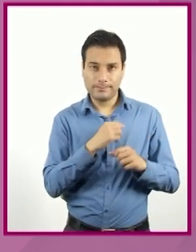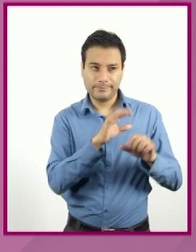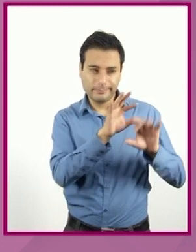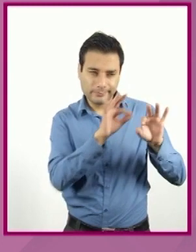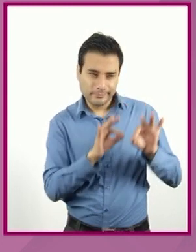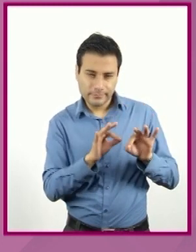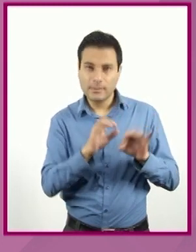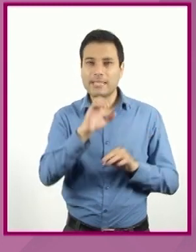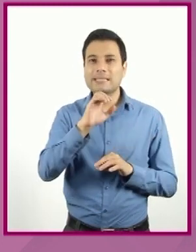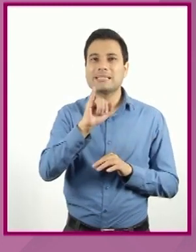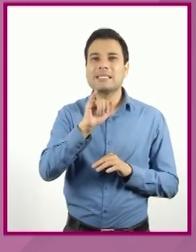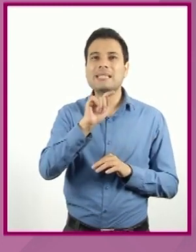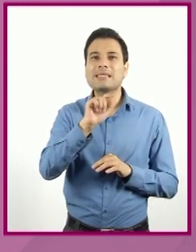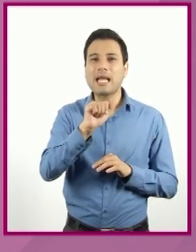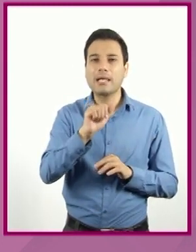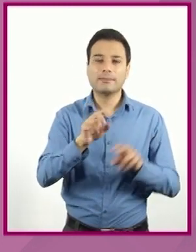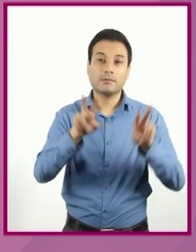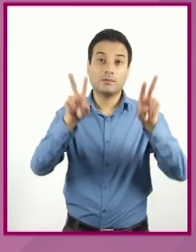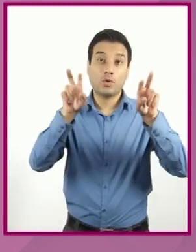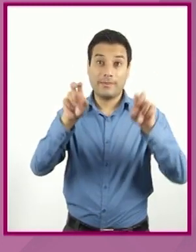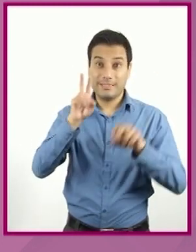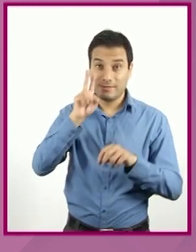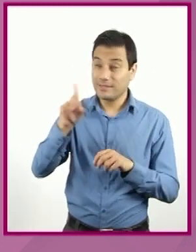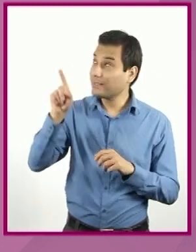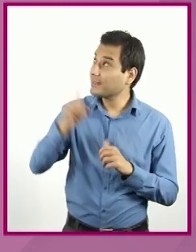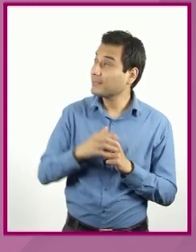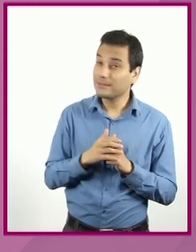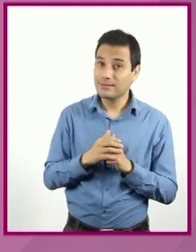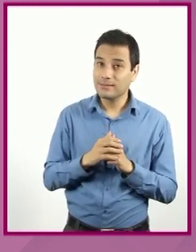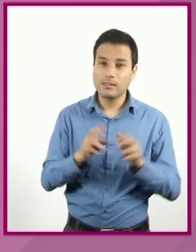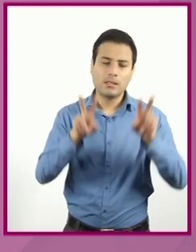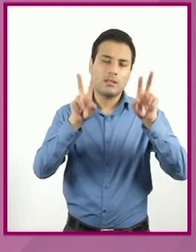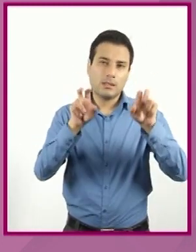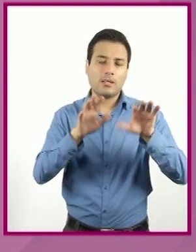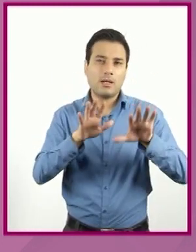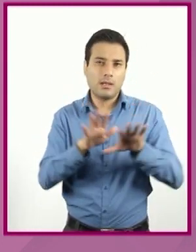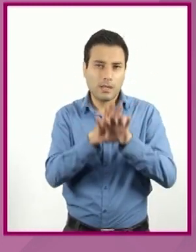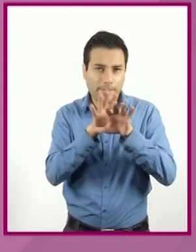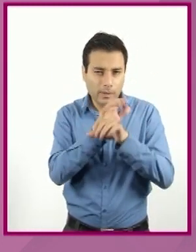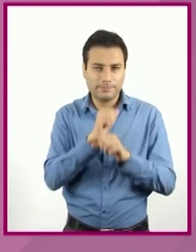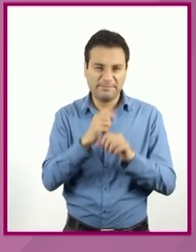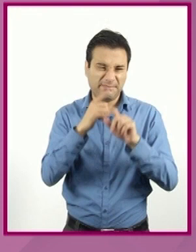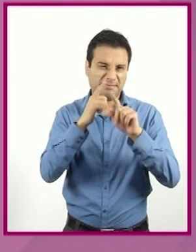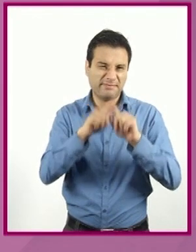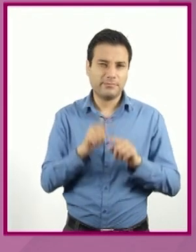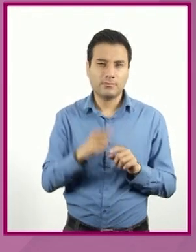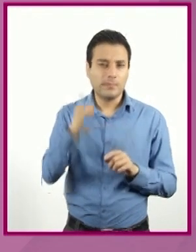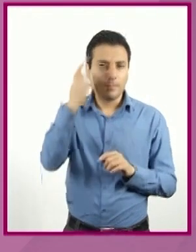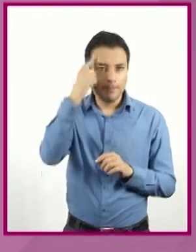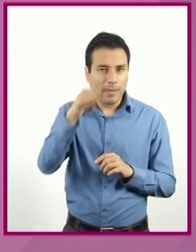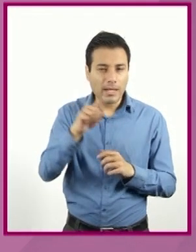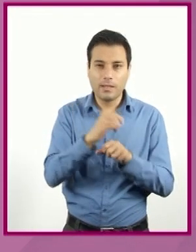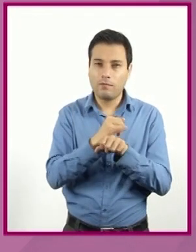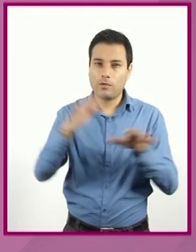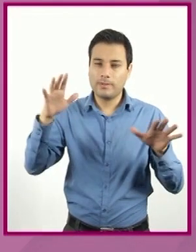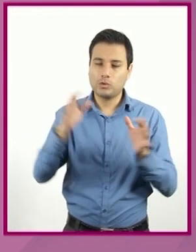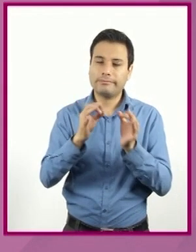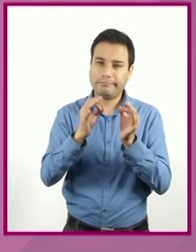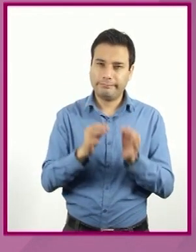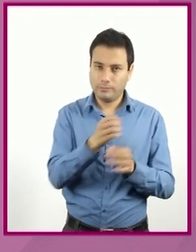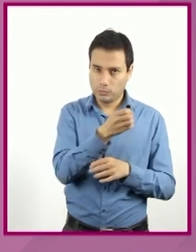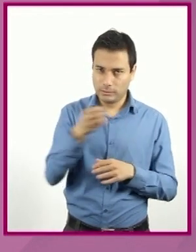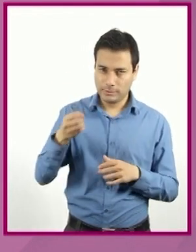de comillas, así como las modificaciones a los títulos y subtítulos, pues estos ayudan a mantener la información de manera